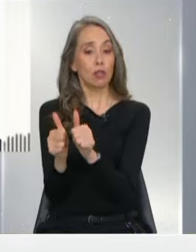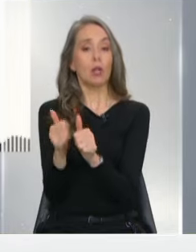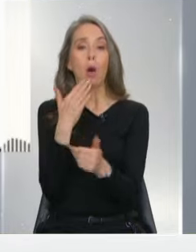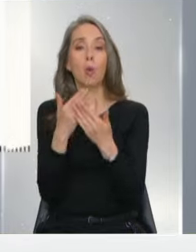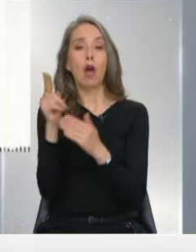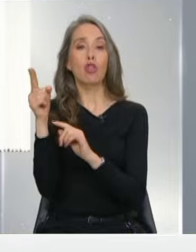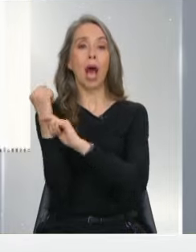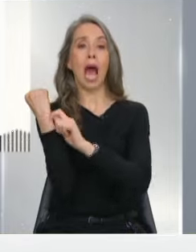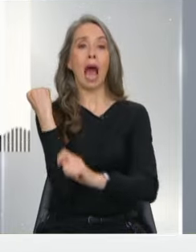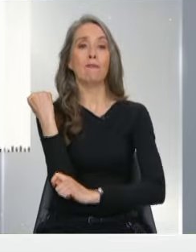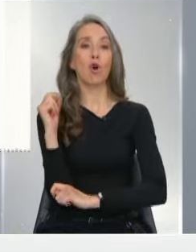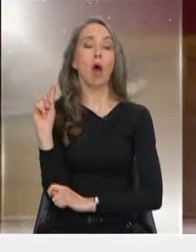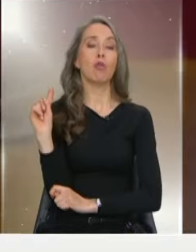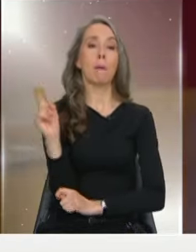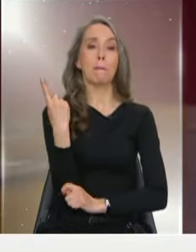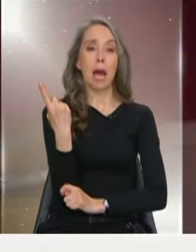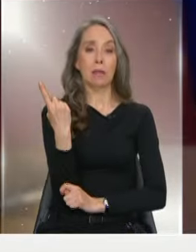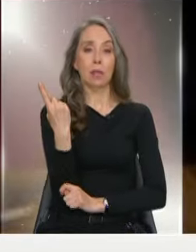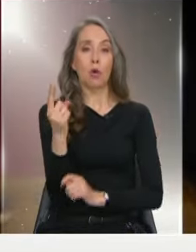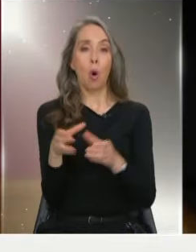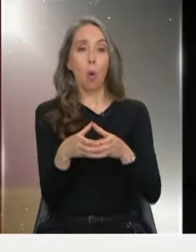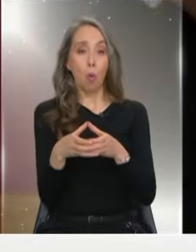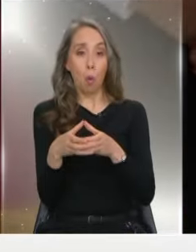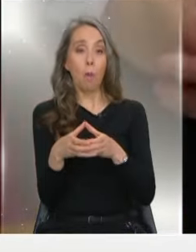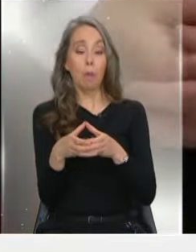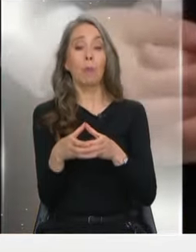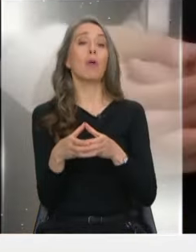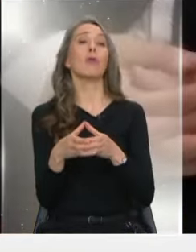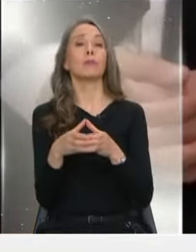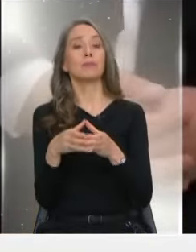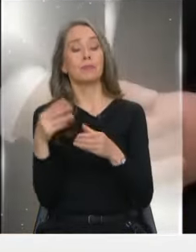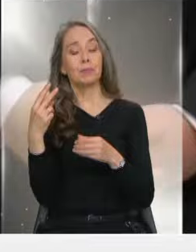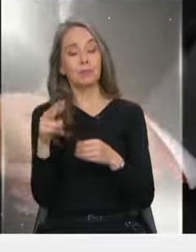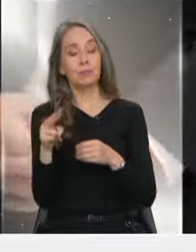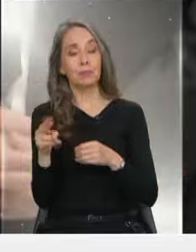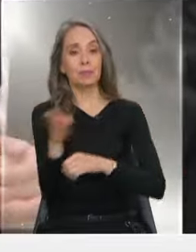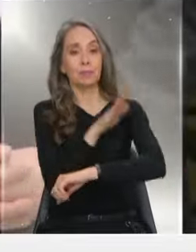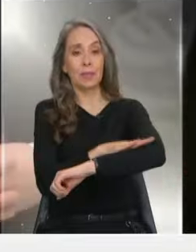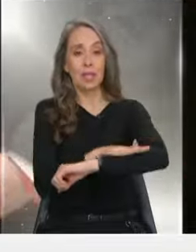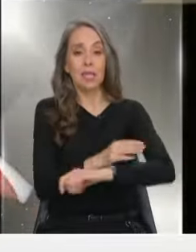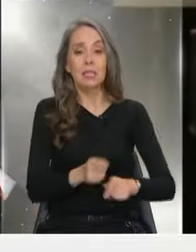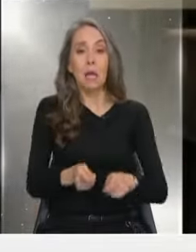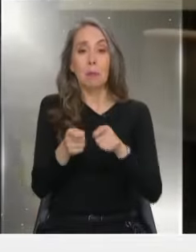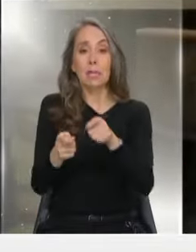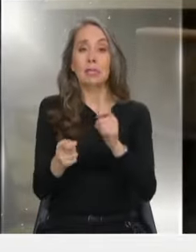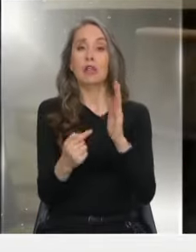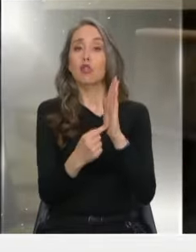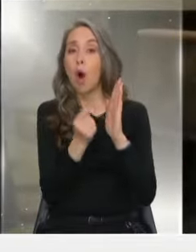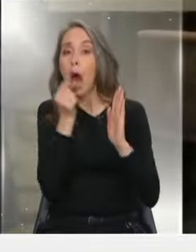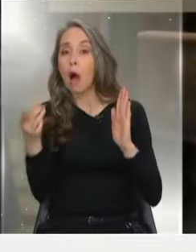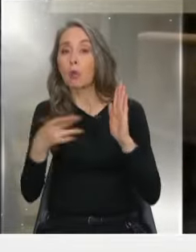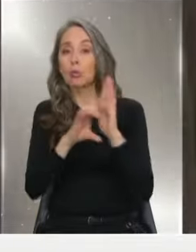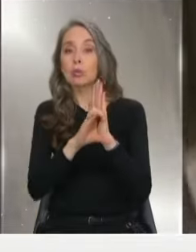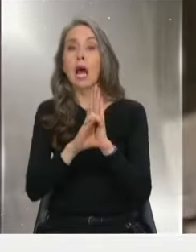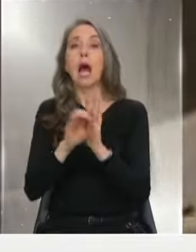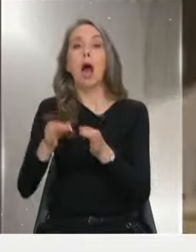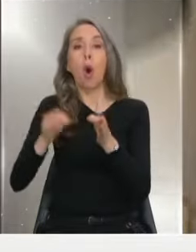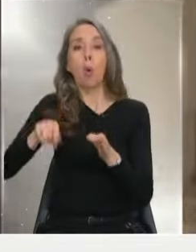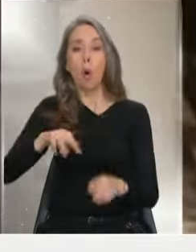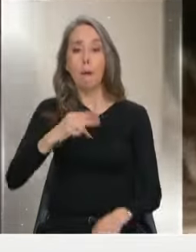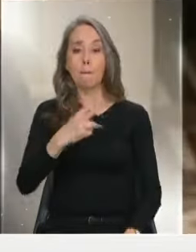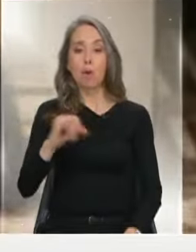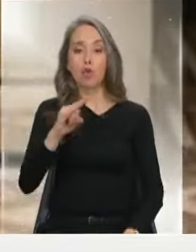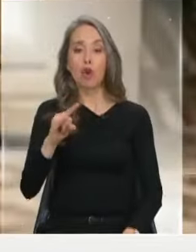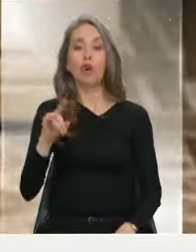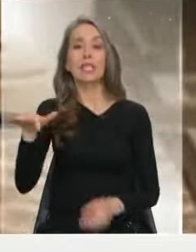que era un abogado particular. La derecha sorprendió con otra arremetida contra el Supremo Sergio Muñoz. Acusan una eventual omisión sobre la